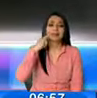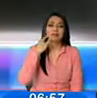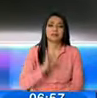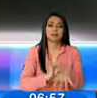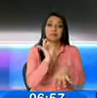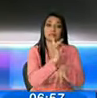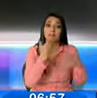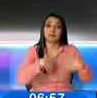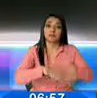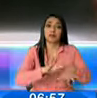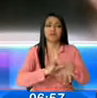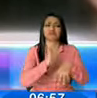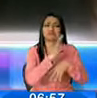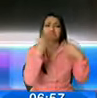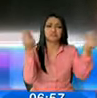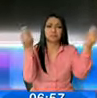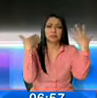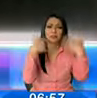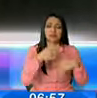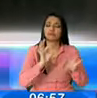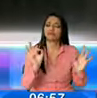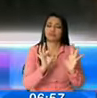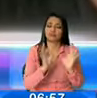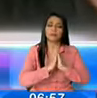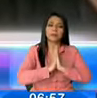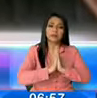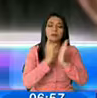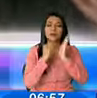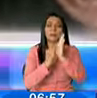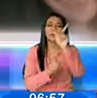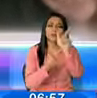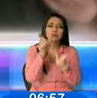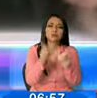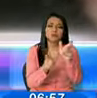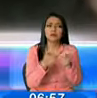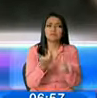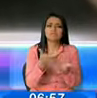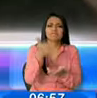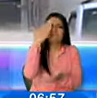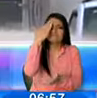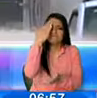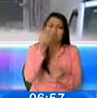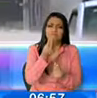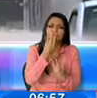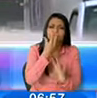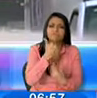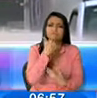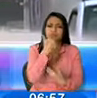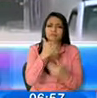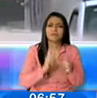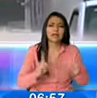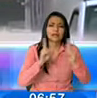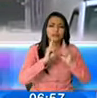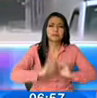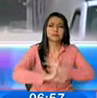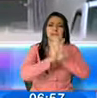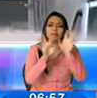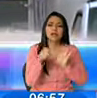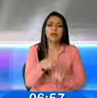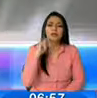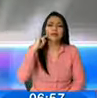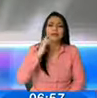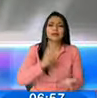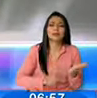en la impunidad y exhorta a que si alguien puede aportar más datos que permitan esclarecer el crimen,